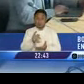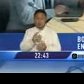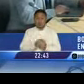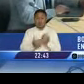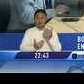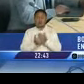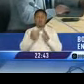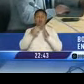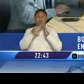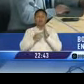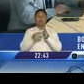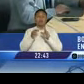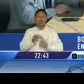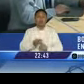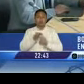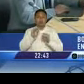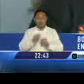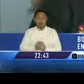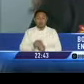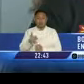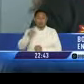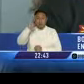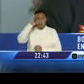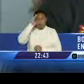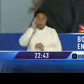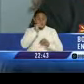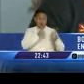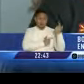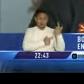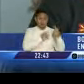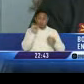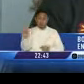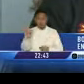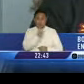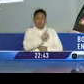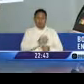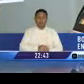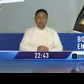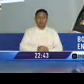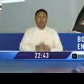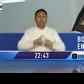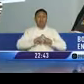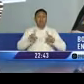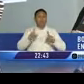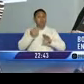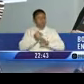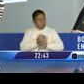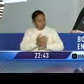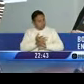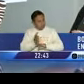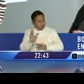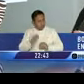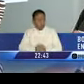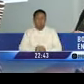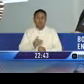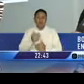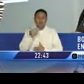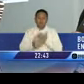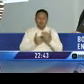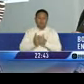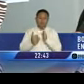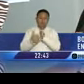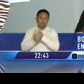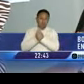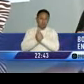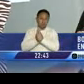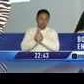reglamento específico para cada institución. Sin embargo, se advierte lo siguiente. Necesitarían, vuelvo y repito, un proceso de